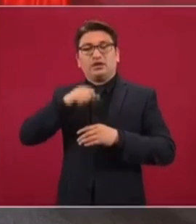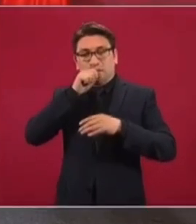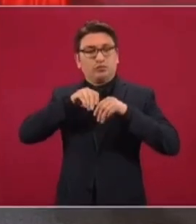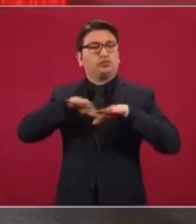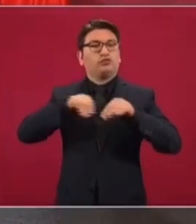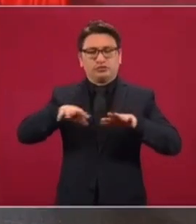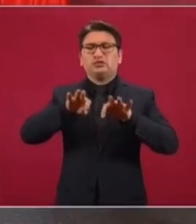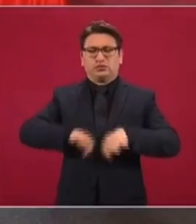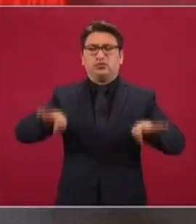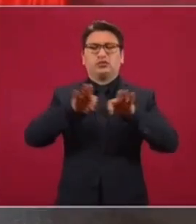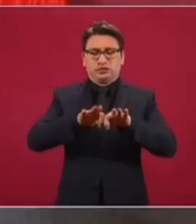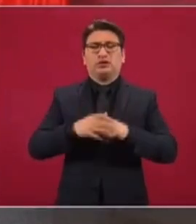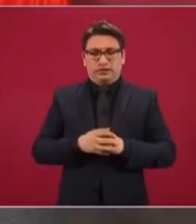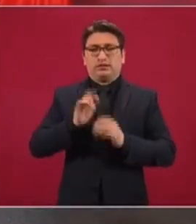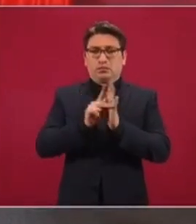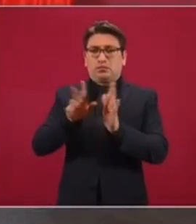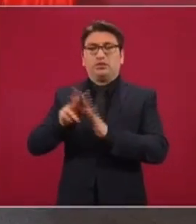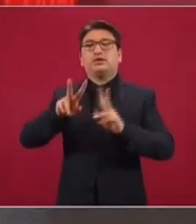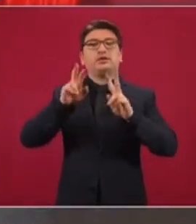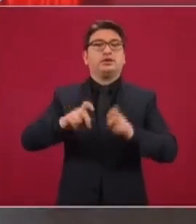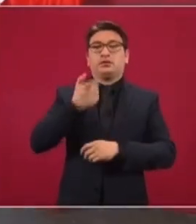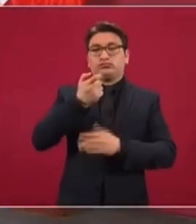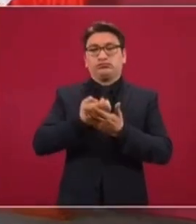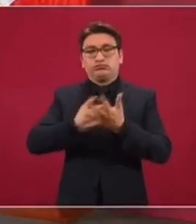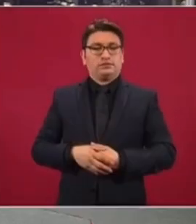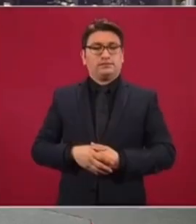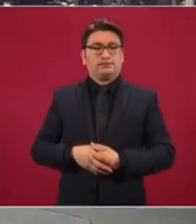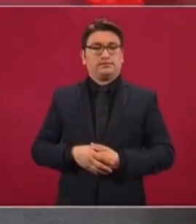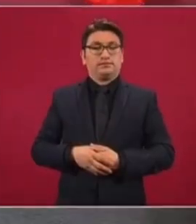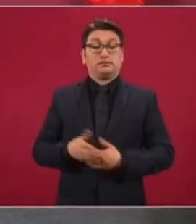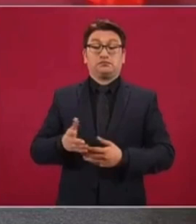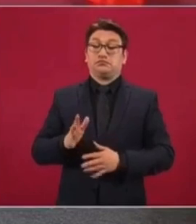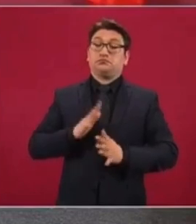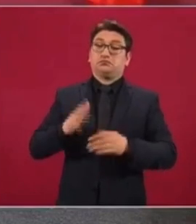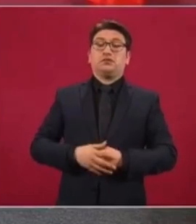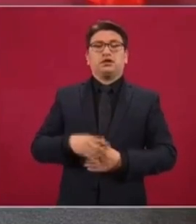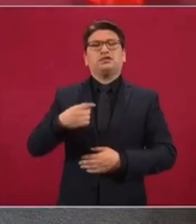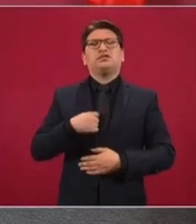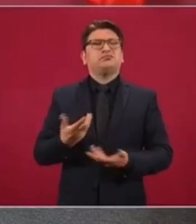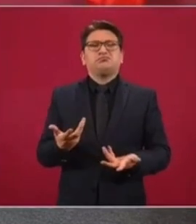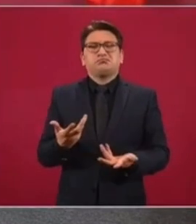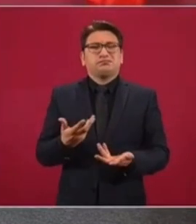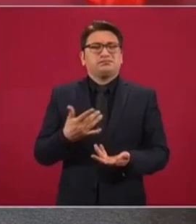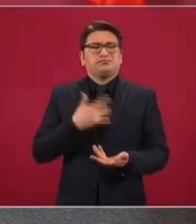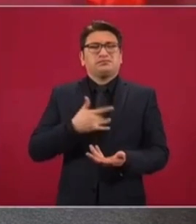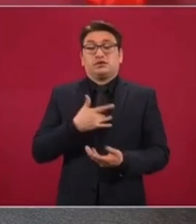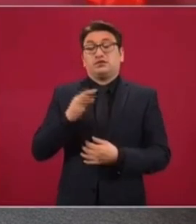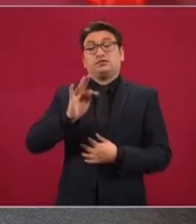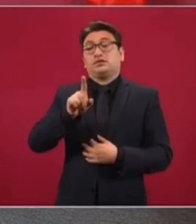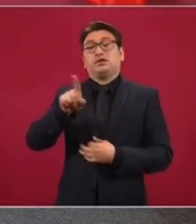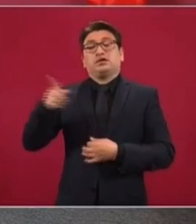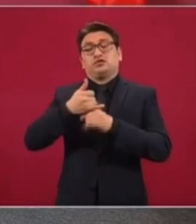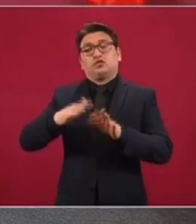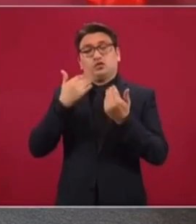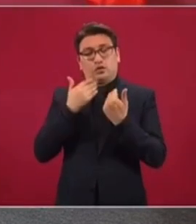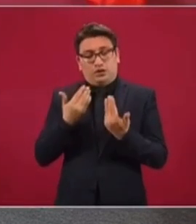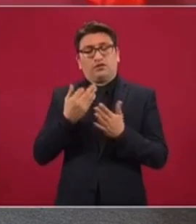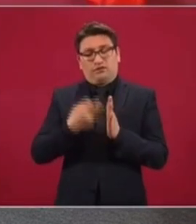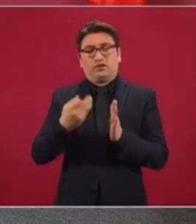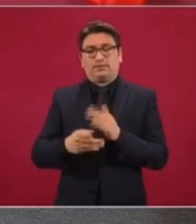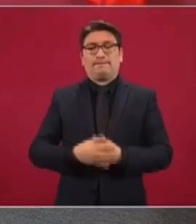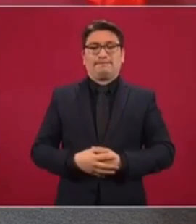muy importante, sobre todo del sector económico, del sector financiero. Entonces, atribuyo a que no tienen la información y